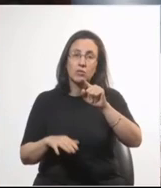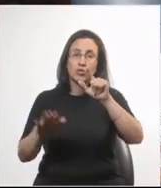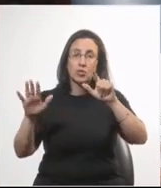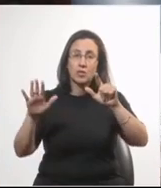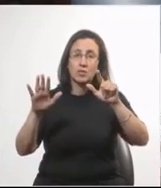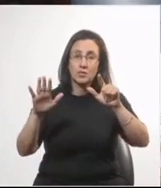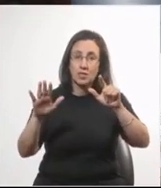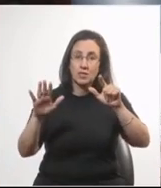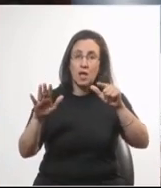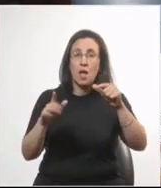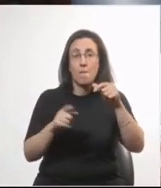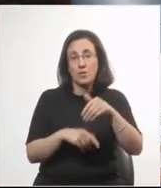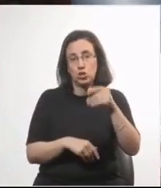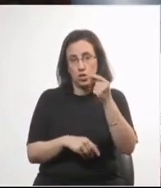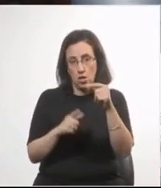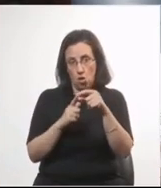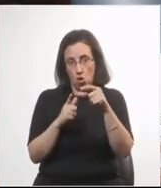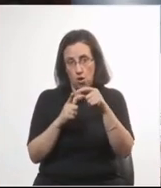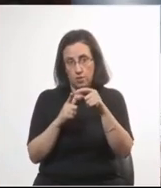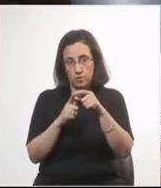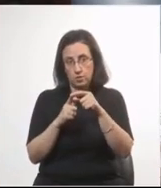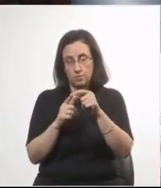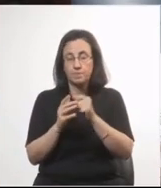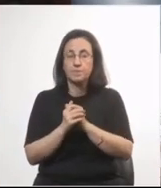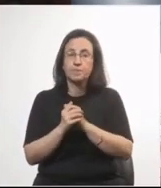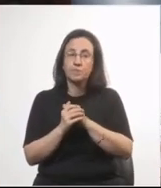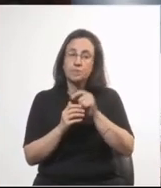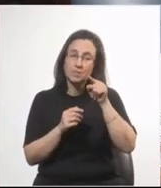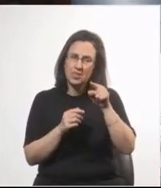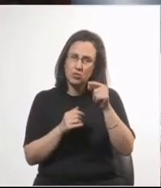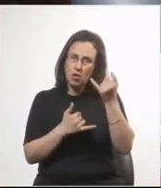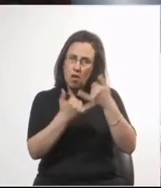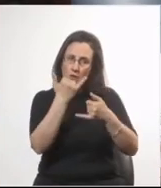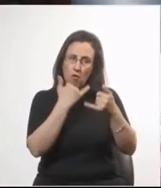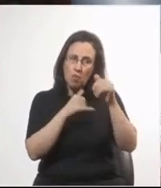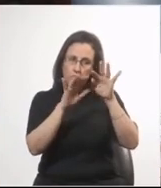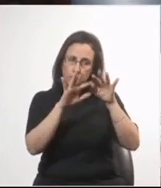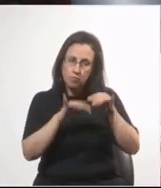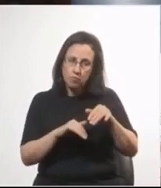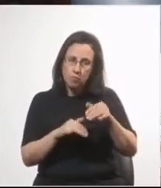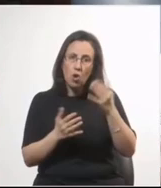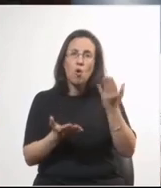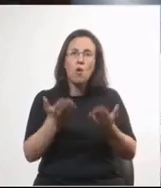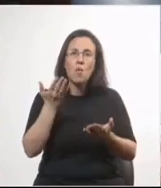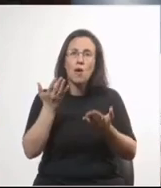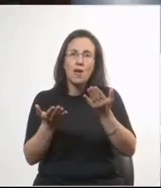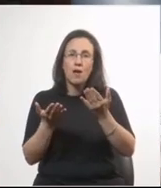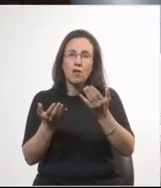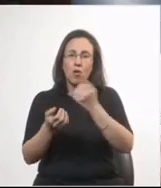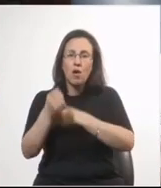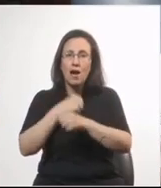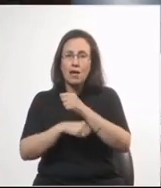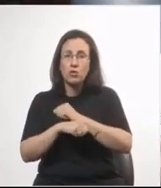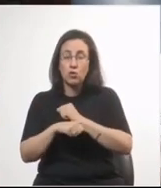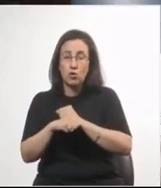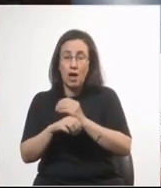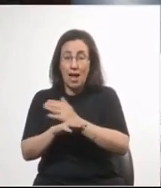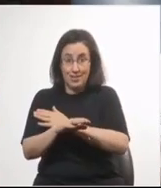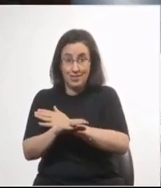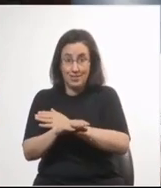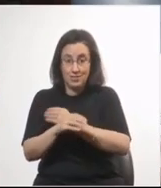71.177 millones de dólares. Si estos datos se comparan con el año previo a que asumiera este